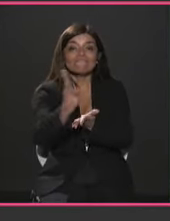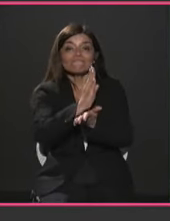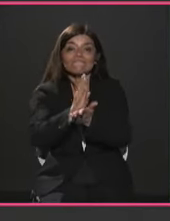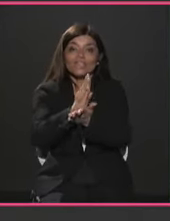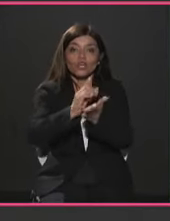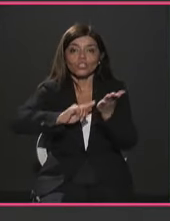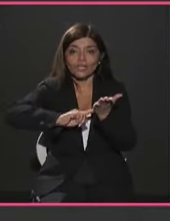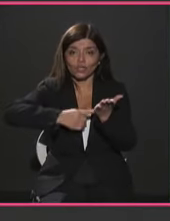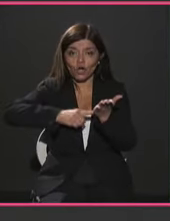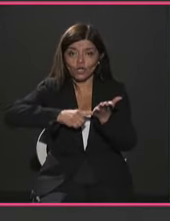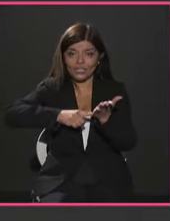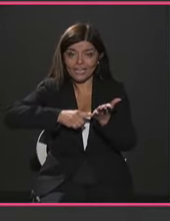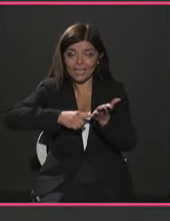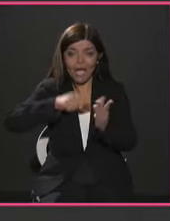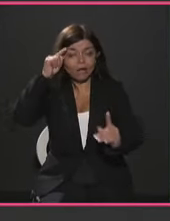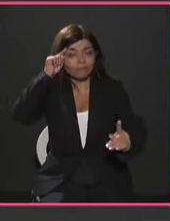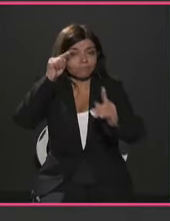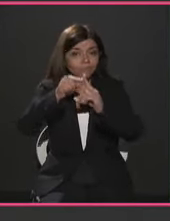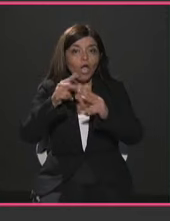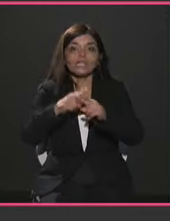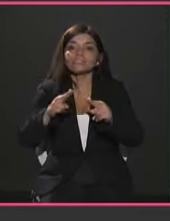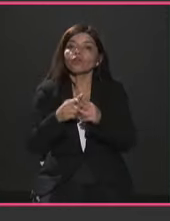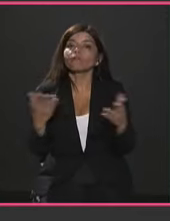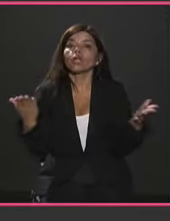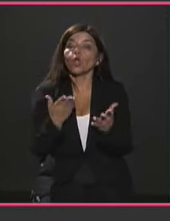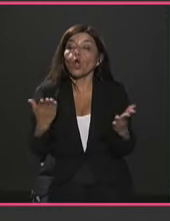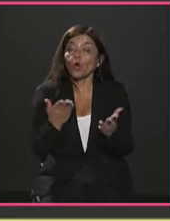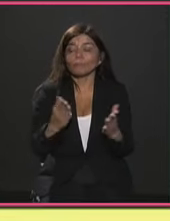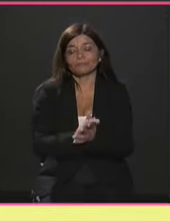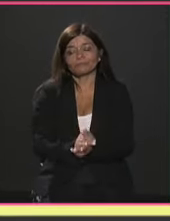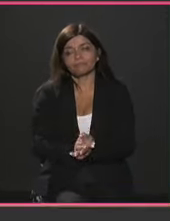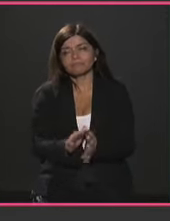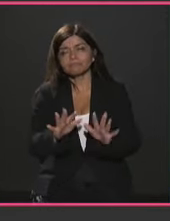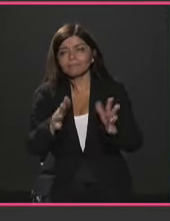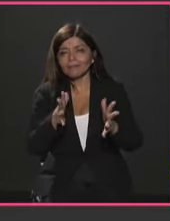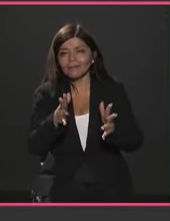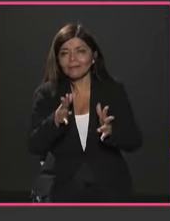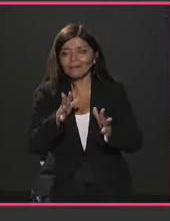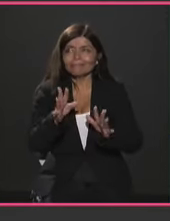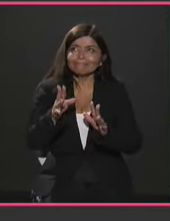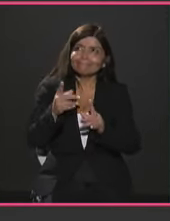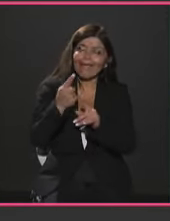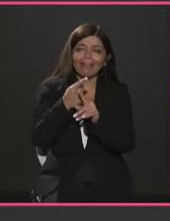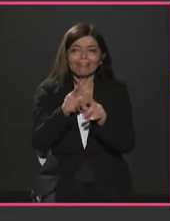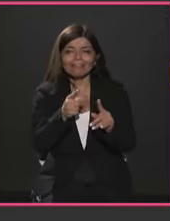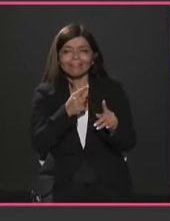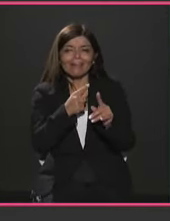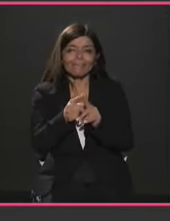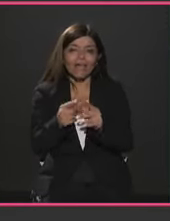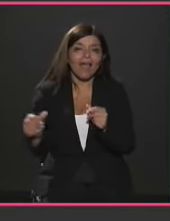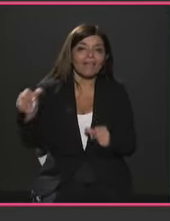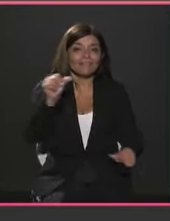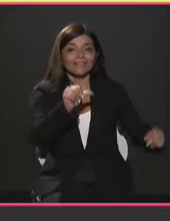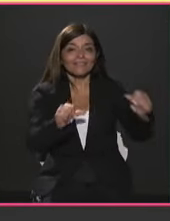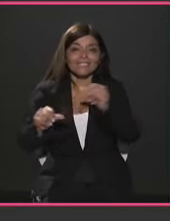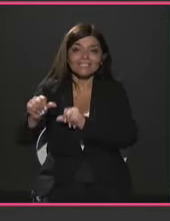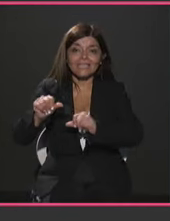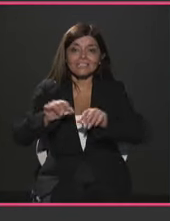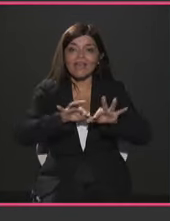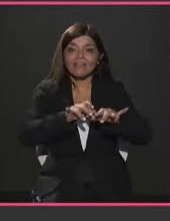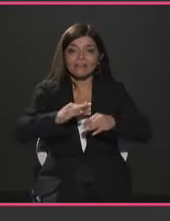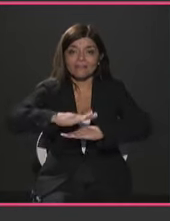resolver esos desafíos tomamos un enfoque un poco ortodoxo un poco relativamente poco usual porque combinamos herramientas de ciencias de la